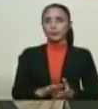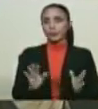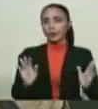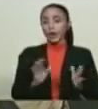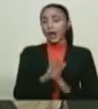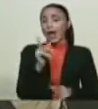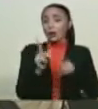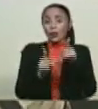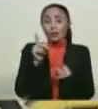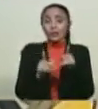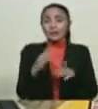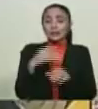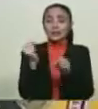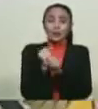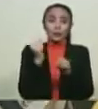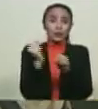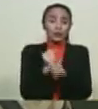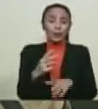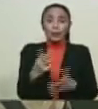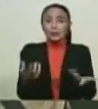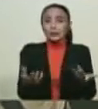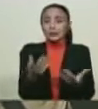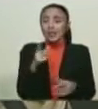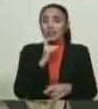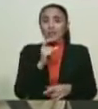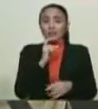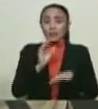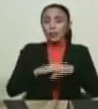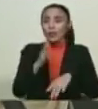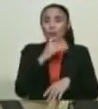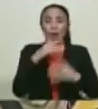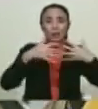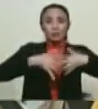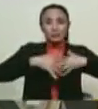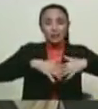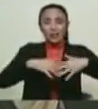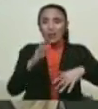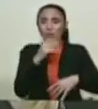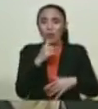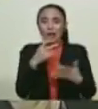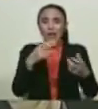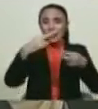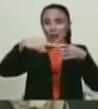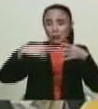uñas porque no tenemos maquinaria. Agropatria nos niega